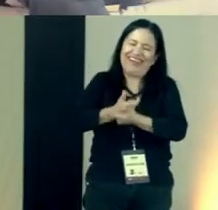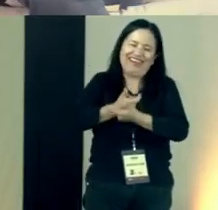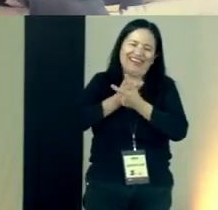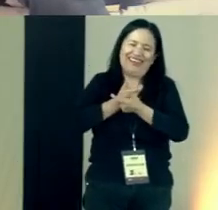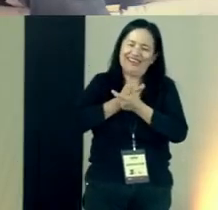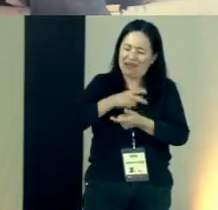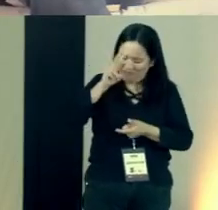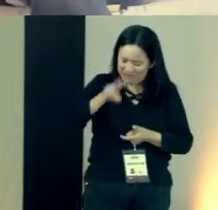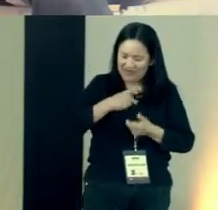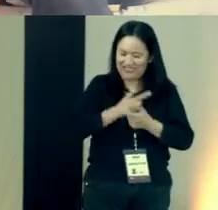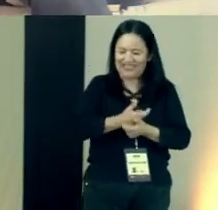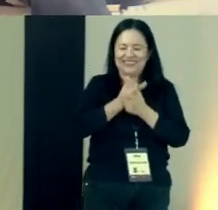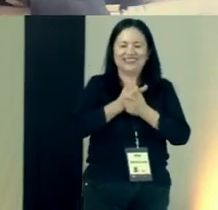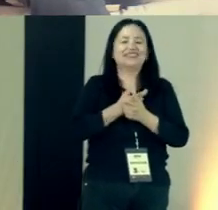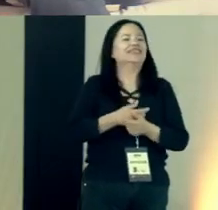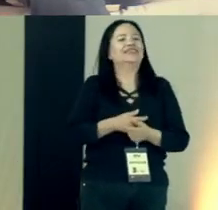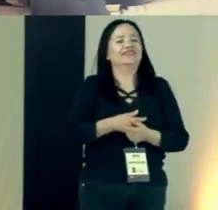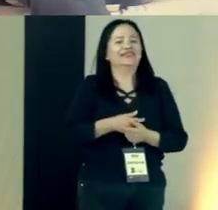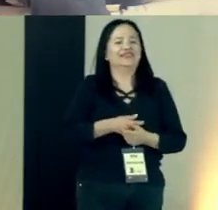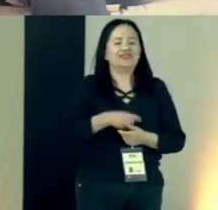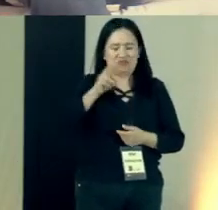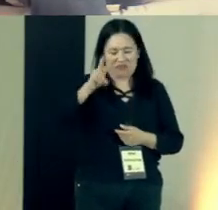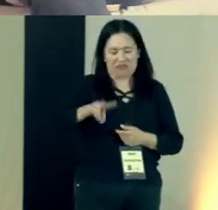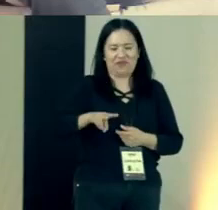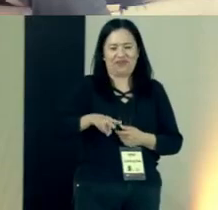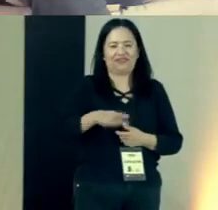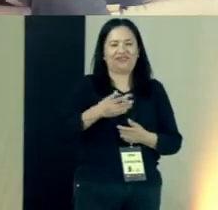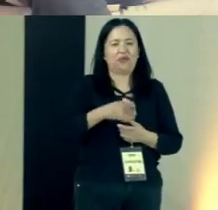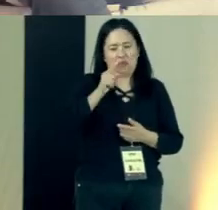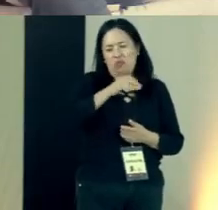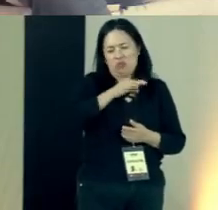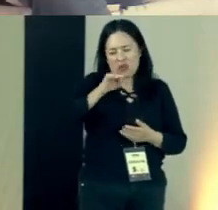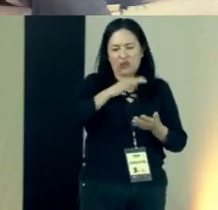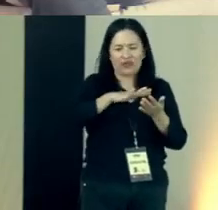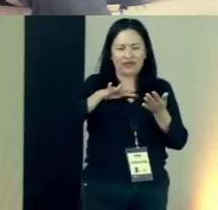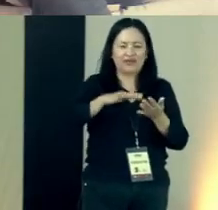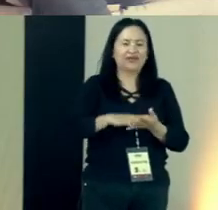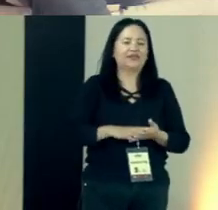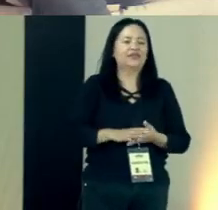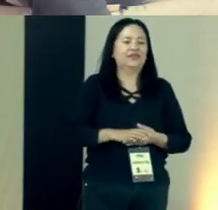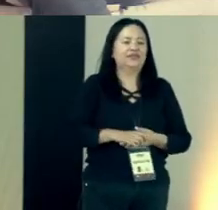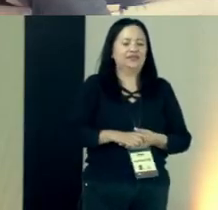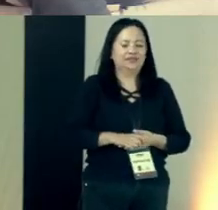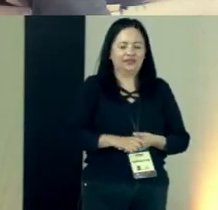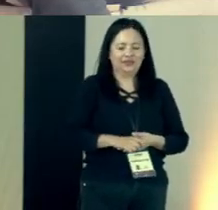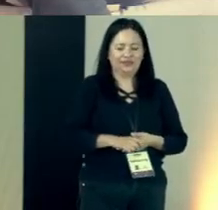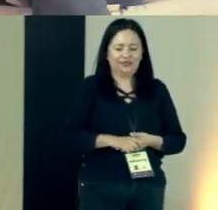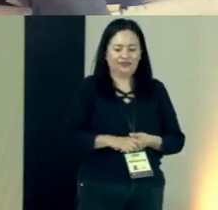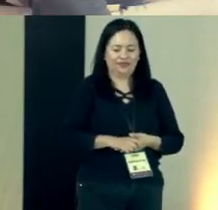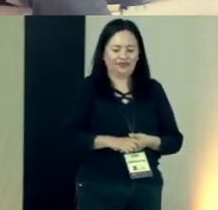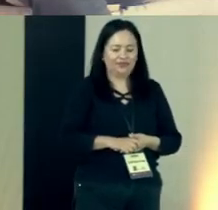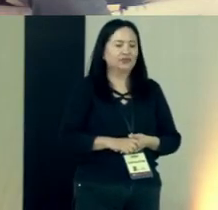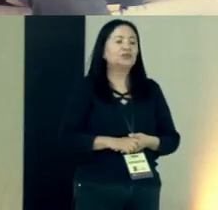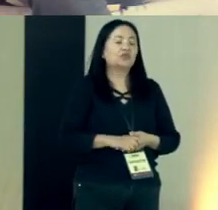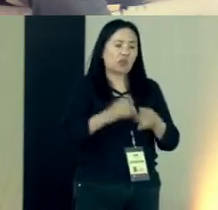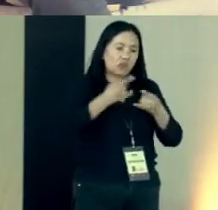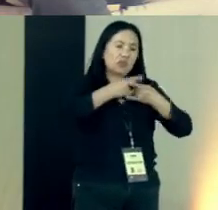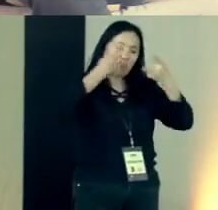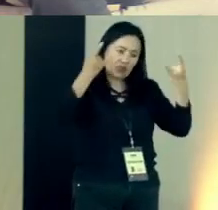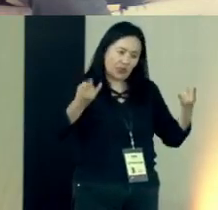físicas, pues, o sea, en el momento. Entonces, realmente se los recomiendo mucho. Pues entonces Cuentos para la Esclavitud